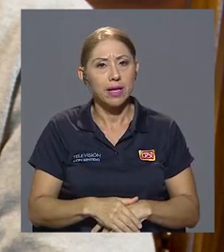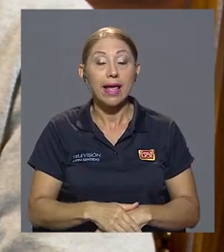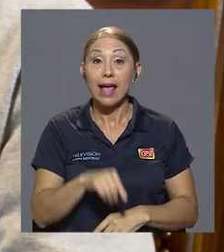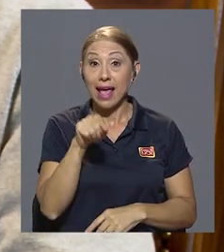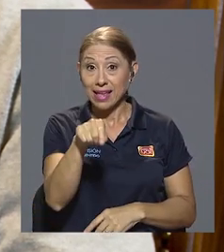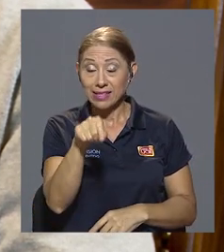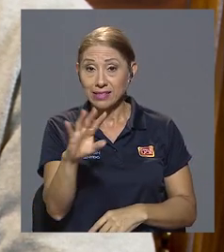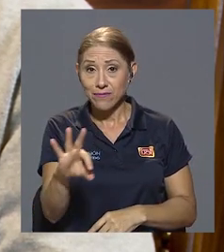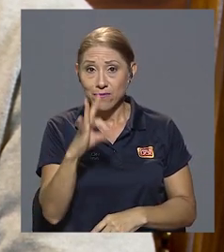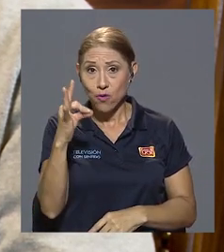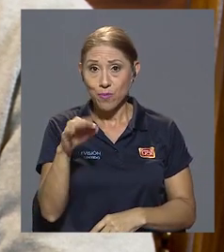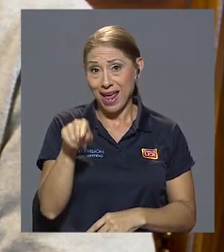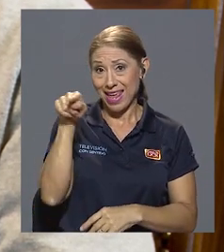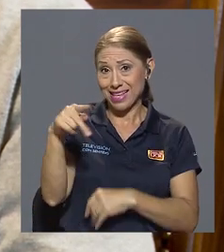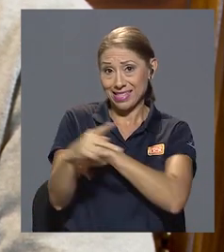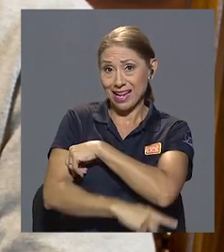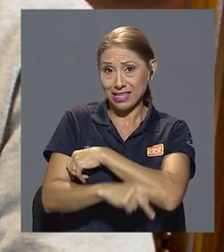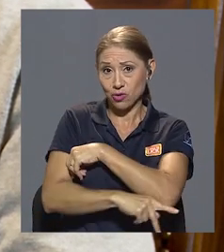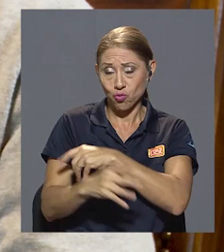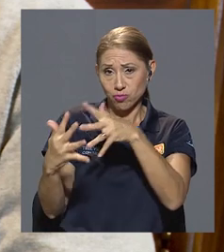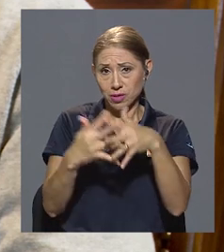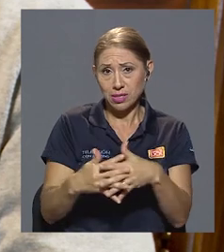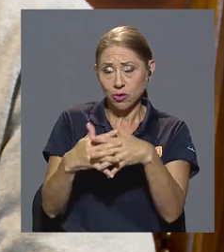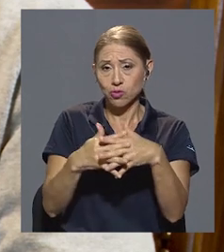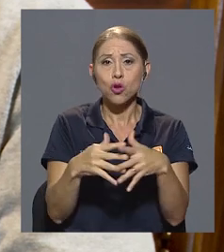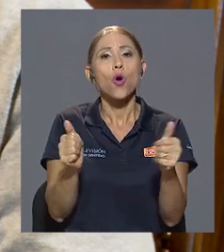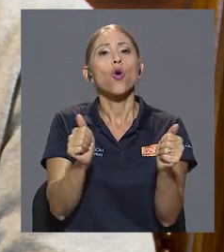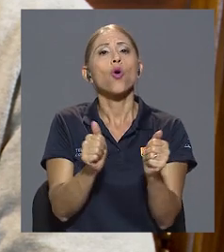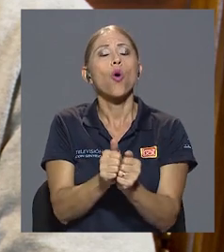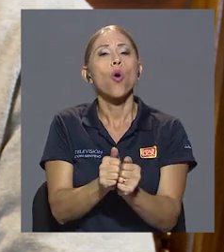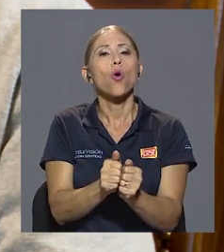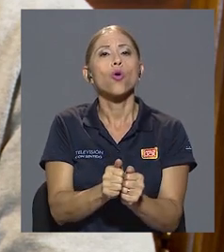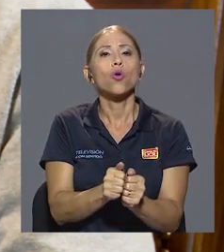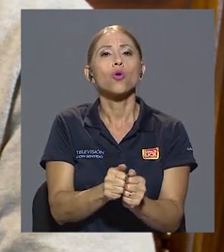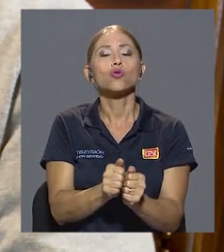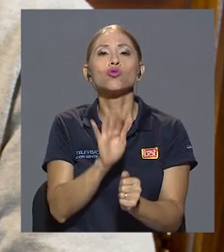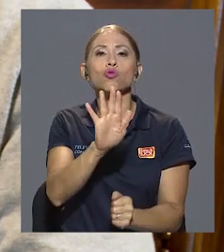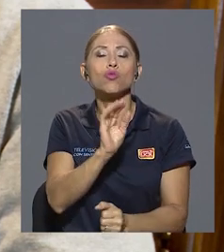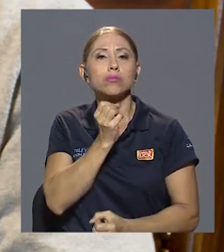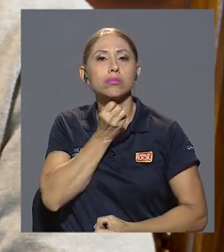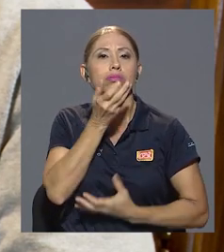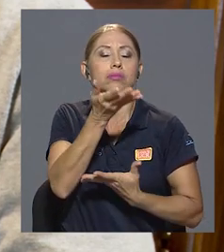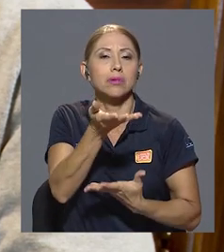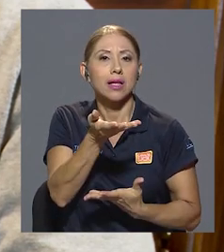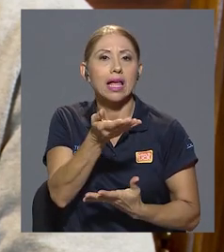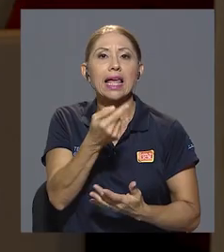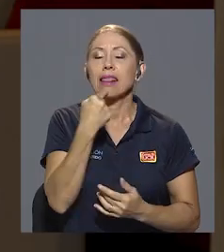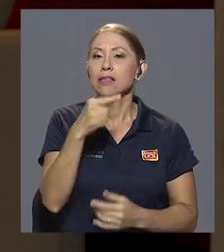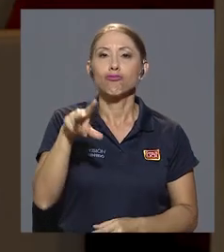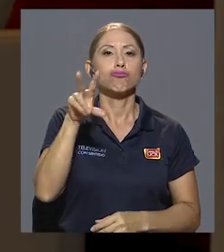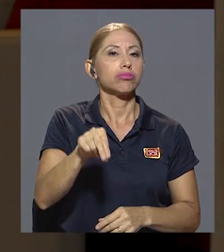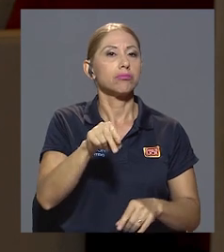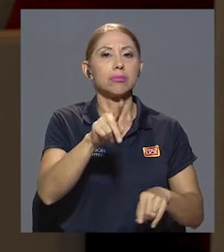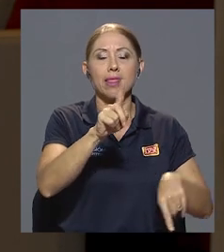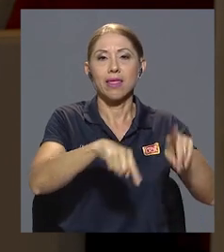momento en que esta nación con un discurso que es una negación de precisamente